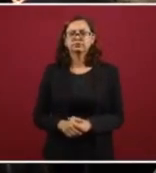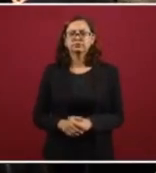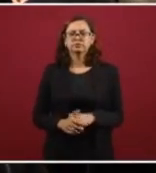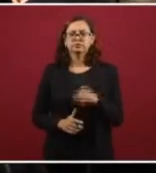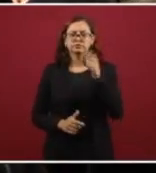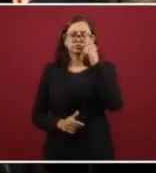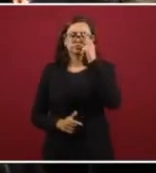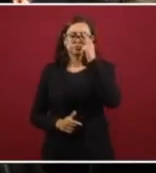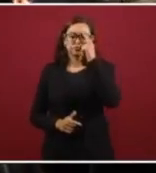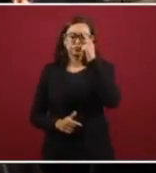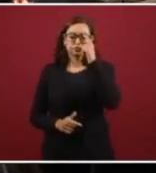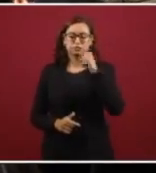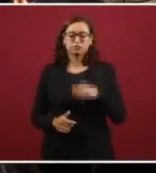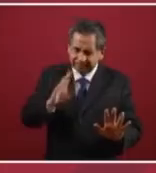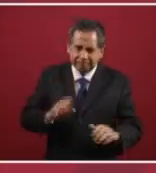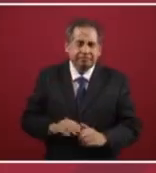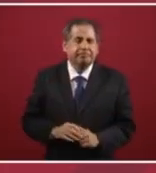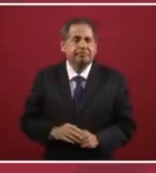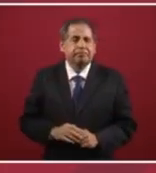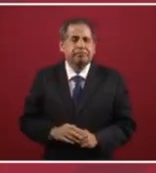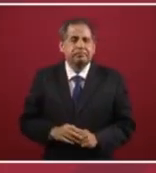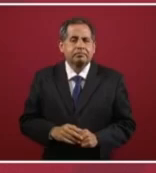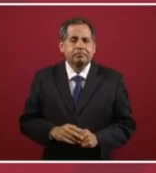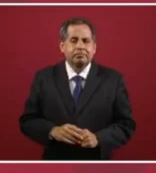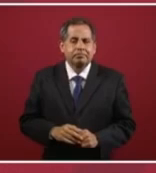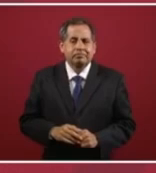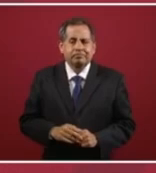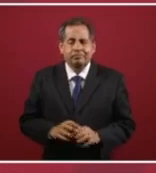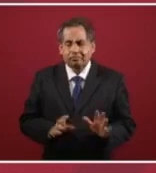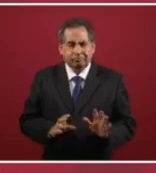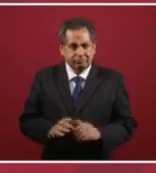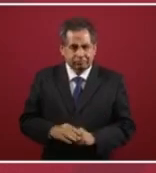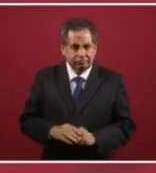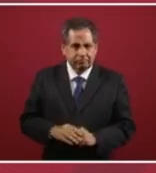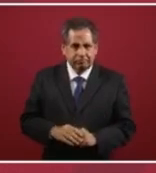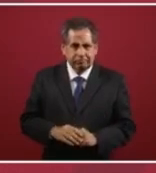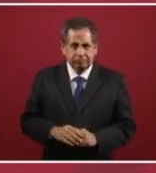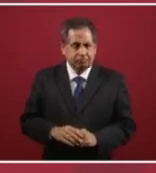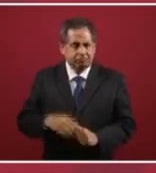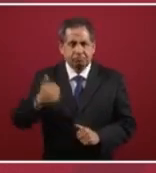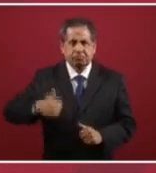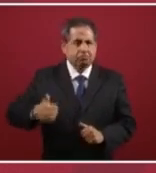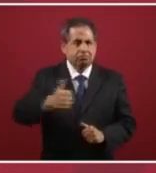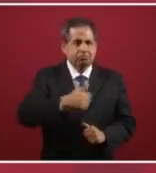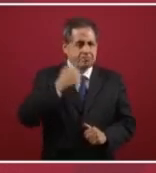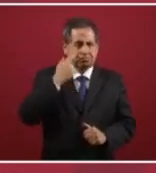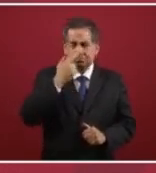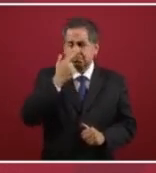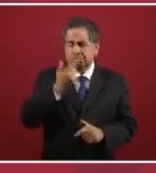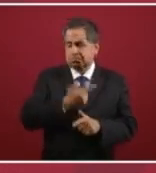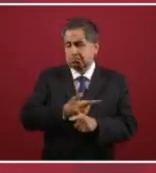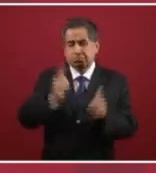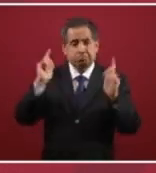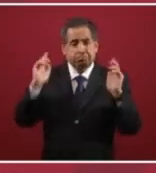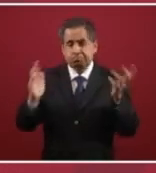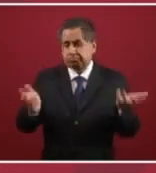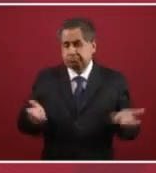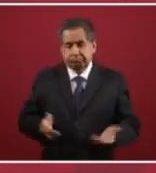de Hacienda y Crédito Público, Arturo Herrera, con José Antonio Meade, el presidente señaló que se trató de una reunión de gremio.